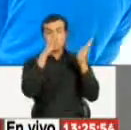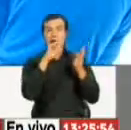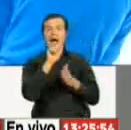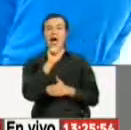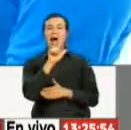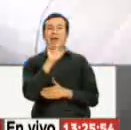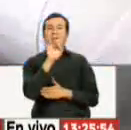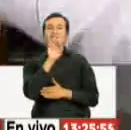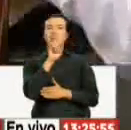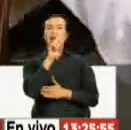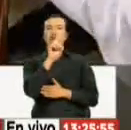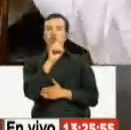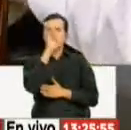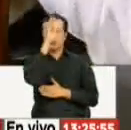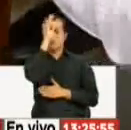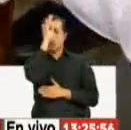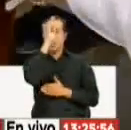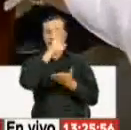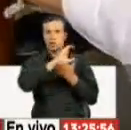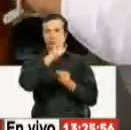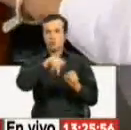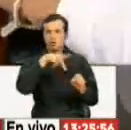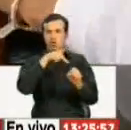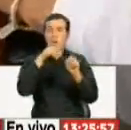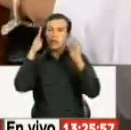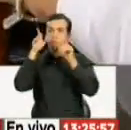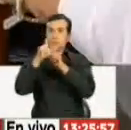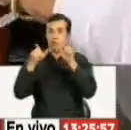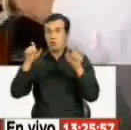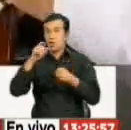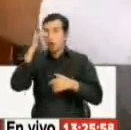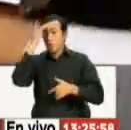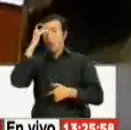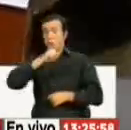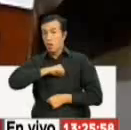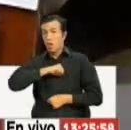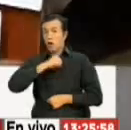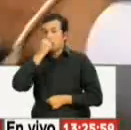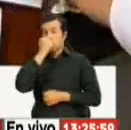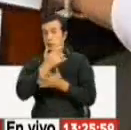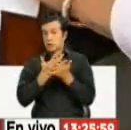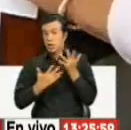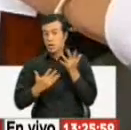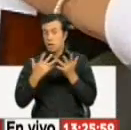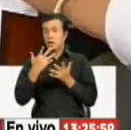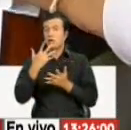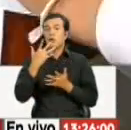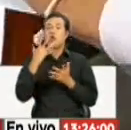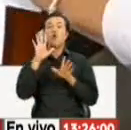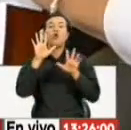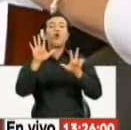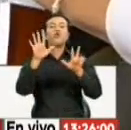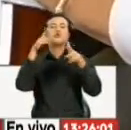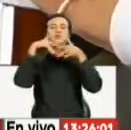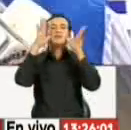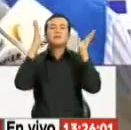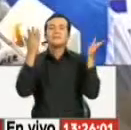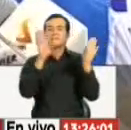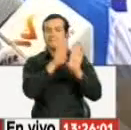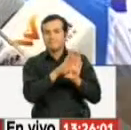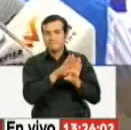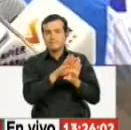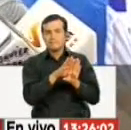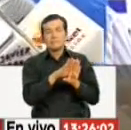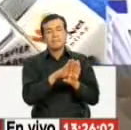valenzuela centro especializado en esta enfermedad que el pasado 8 de diciembre cerró sus puertas vamos a